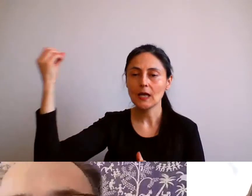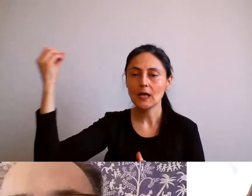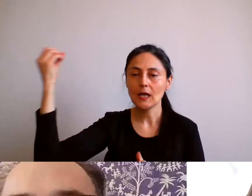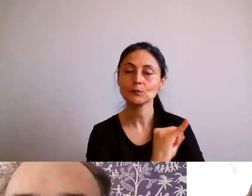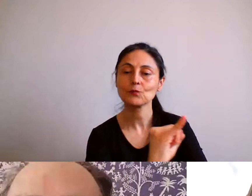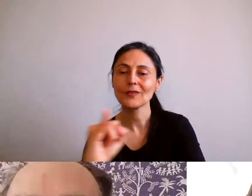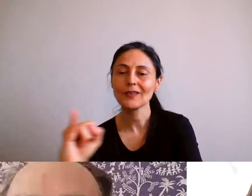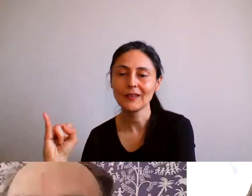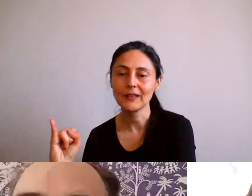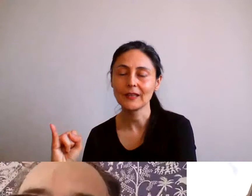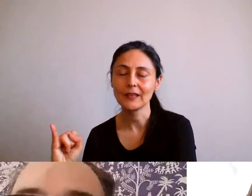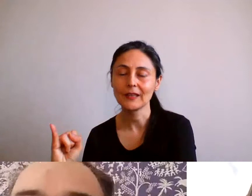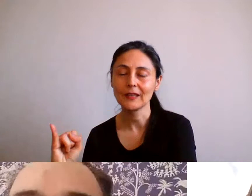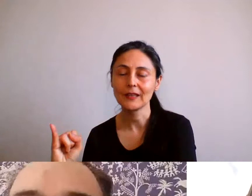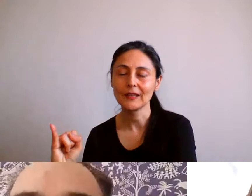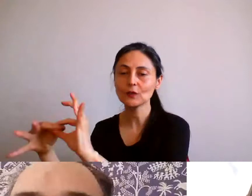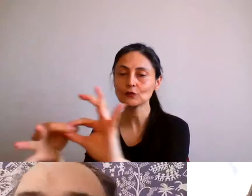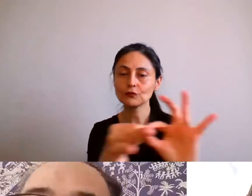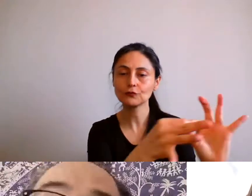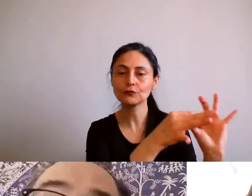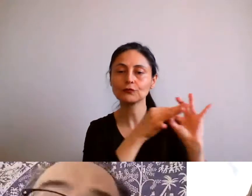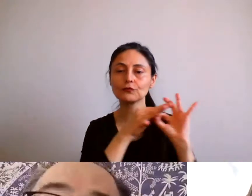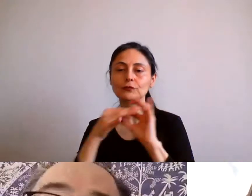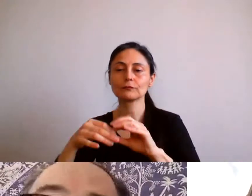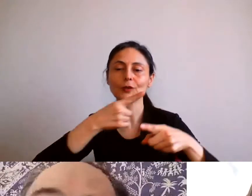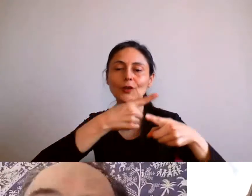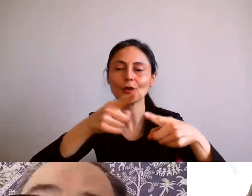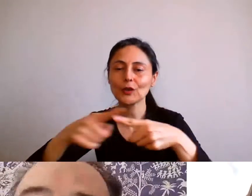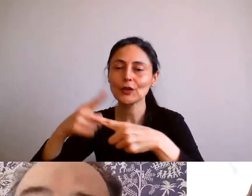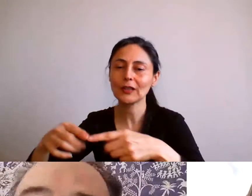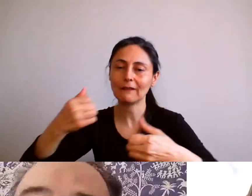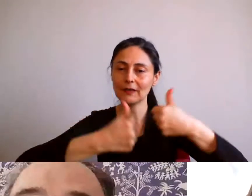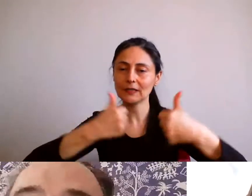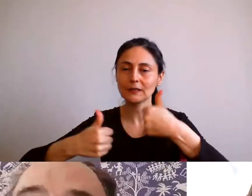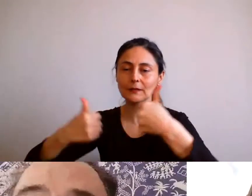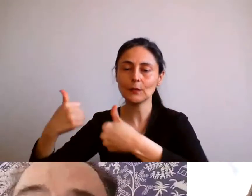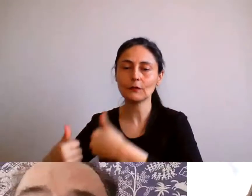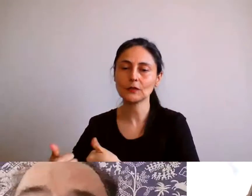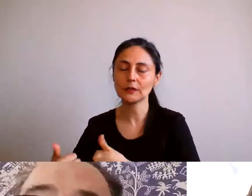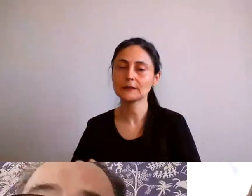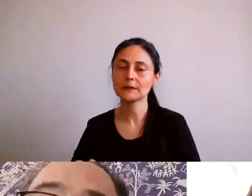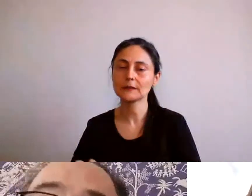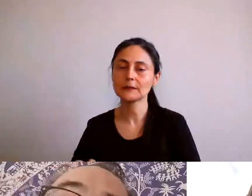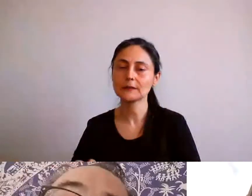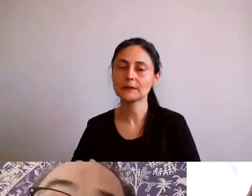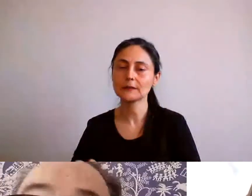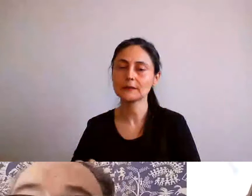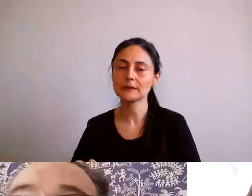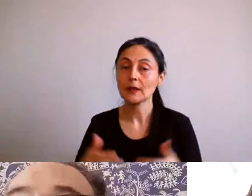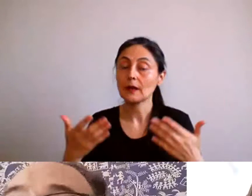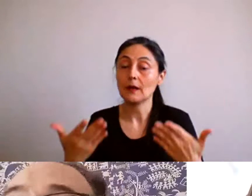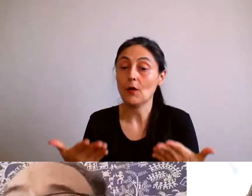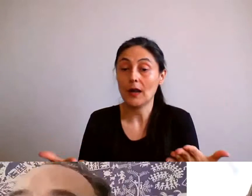vincularnos efectivamente con otras disciplinas y que no ocurra en la práctica, porque muchas veces ya es muy tarde. Y si